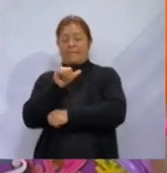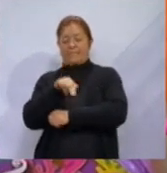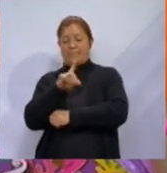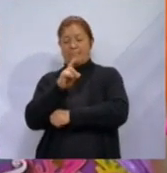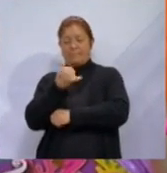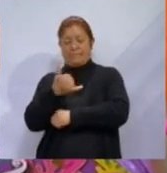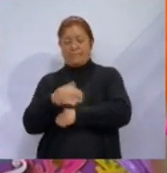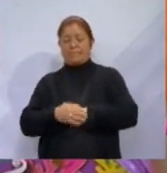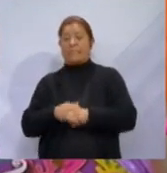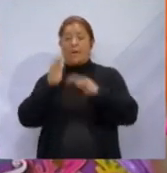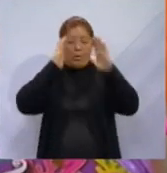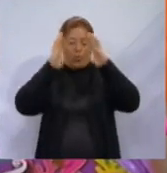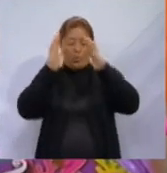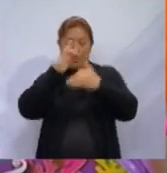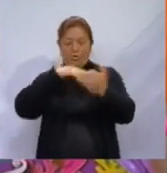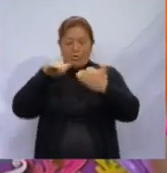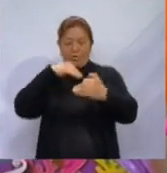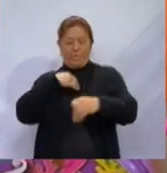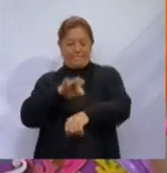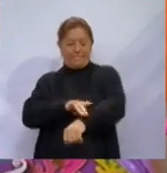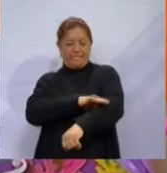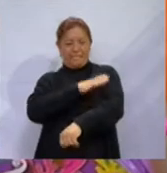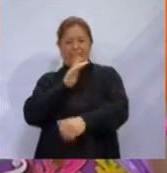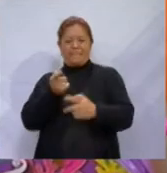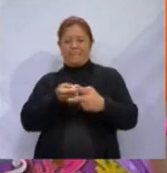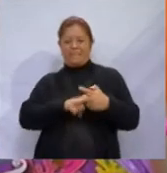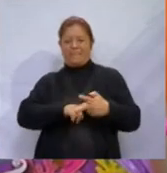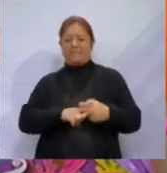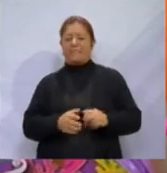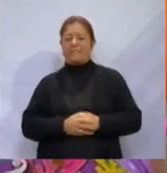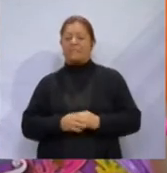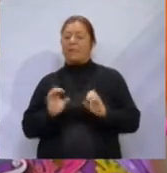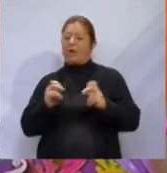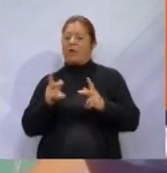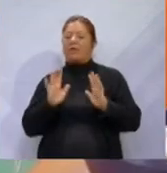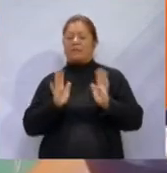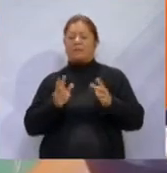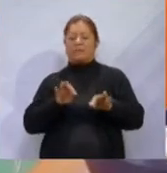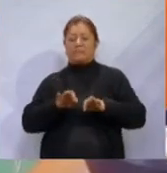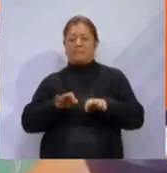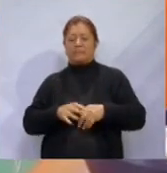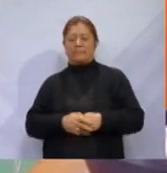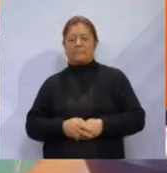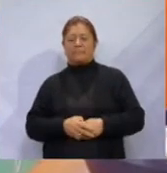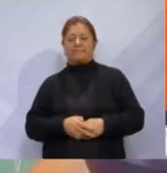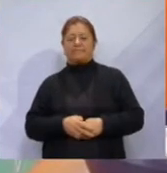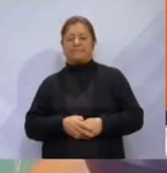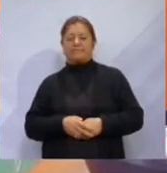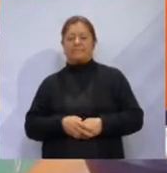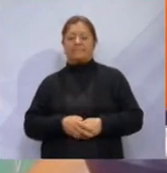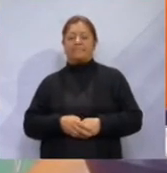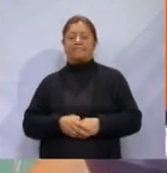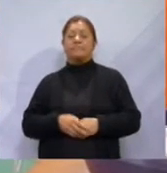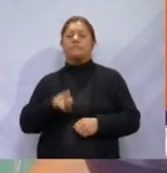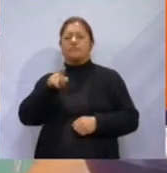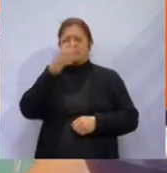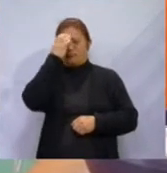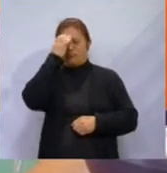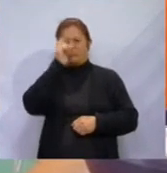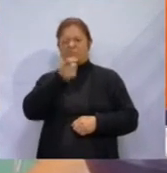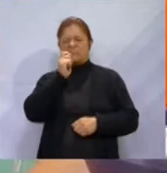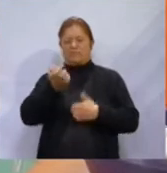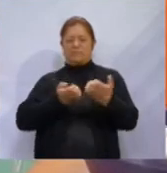a todos, estoy muy emocionada por empezar. Pues vamos a trabajar esto. ¿Ustedes saben qué es gimnasia